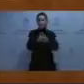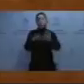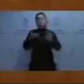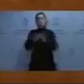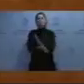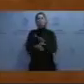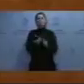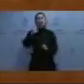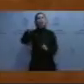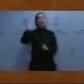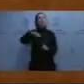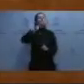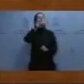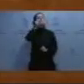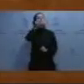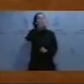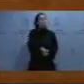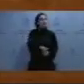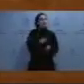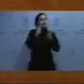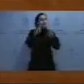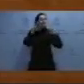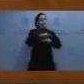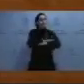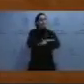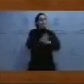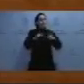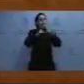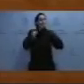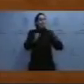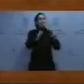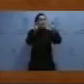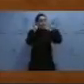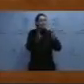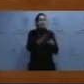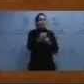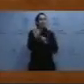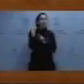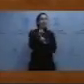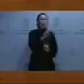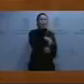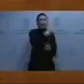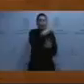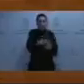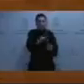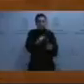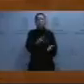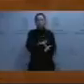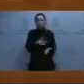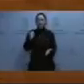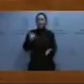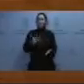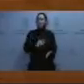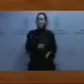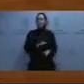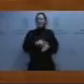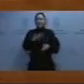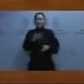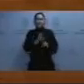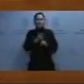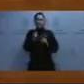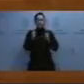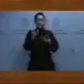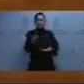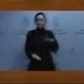del presidente y del Consejo de Gobierno de Asturias, que siguen a estas alturas sin tomar la iniciativa para dar una solución justa a este